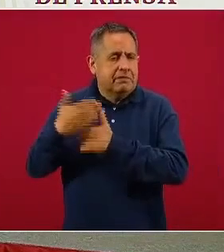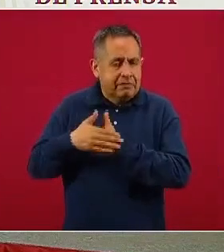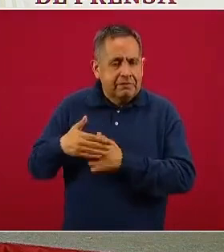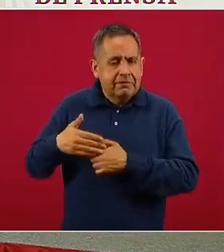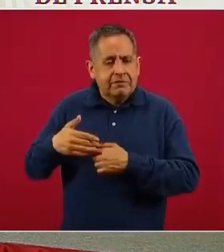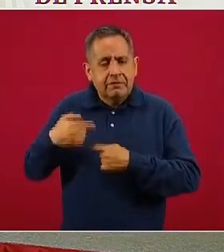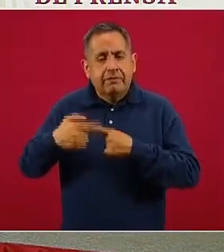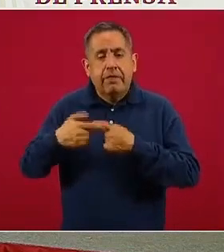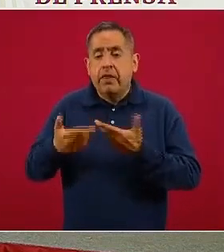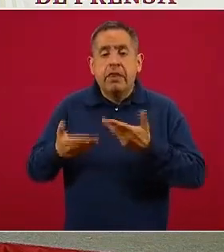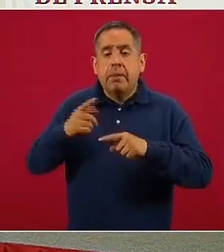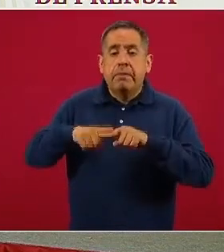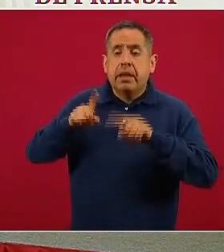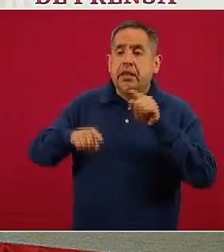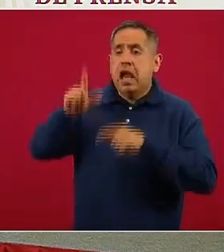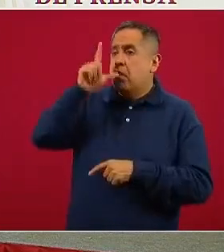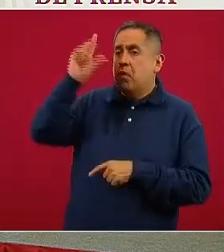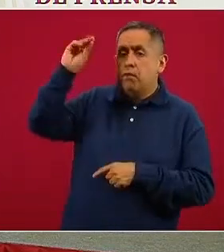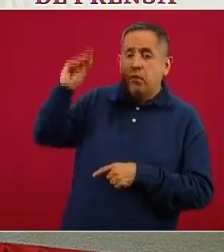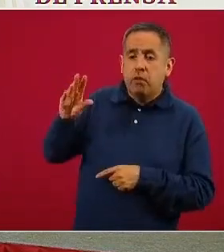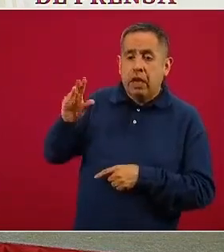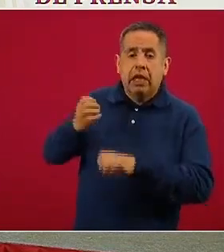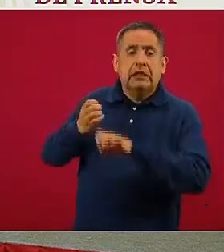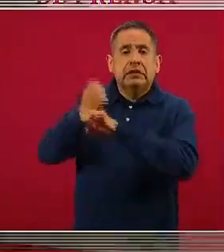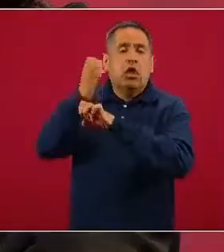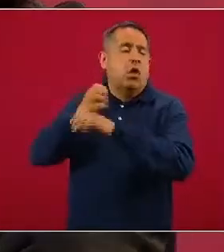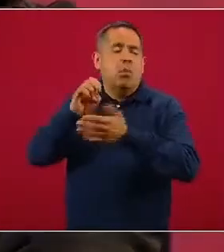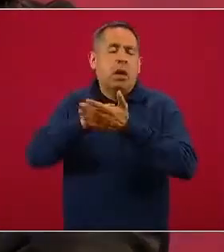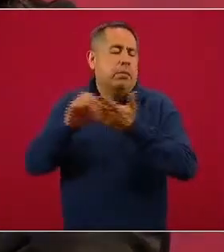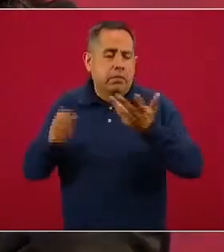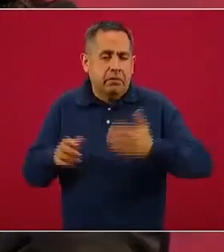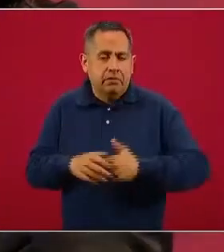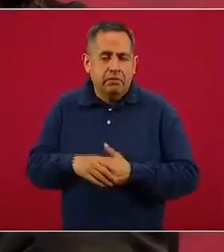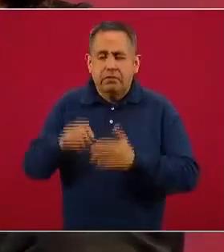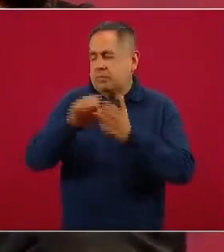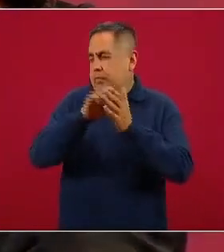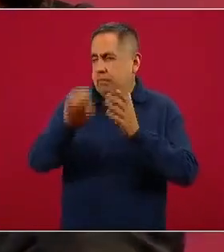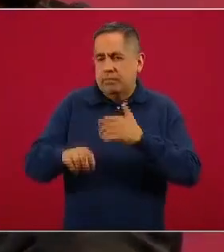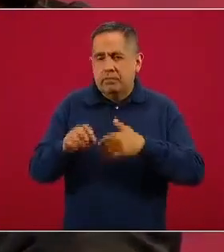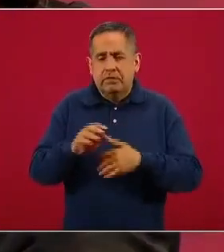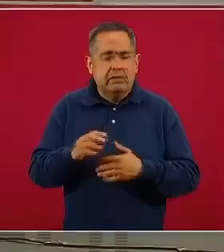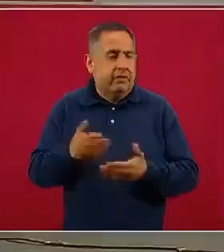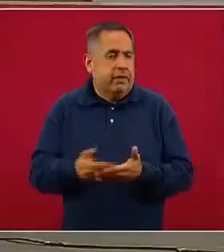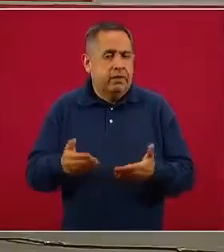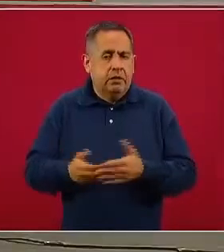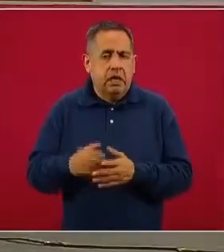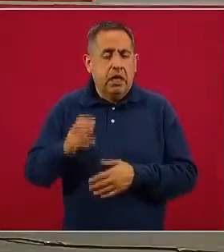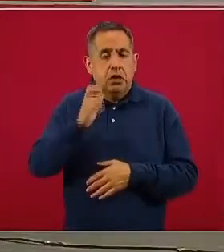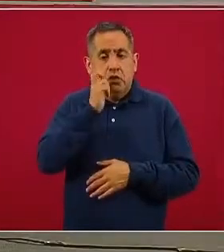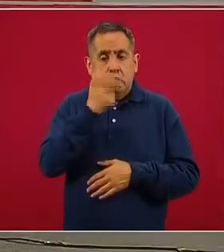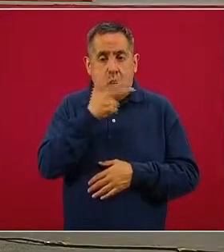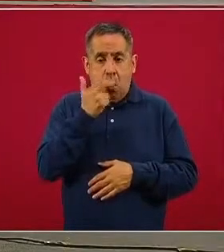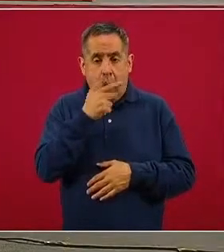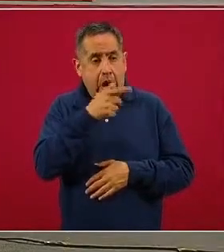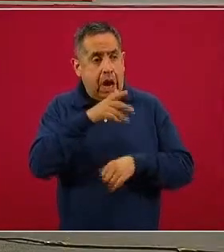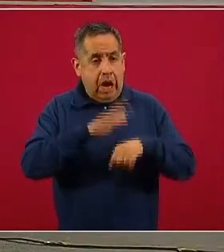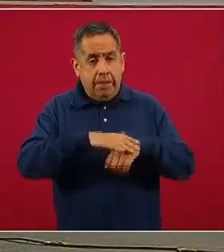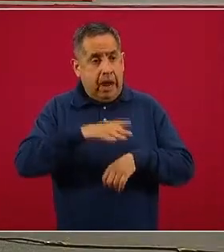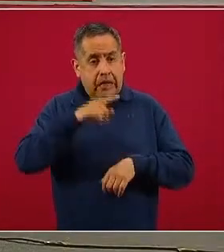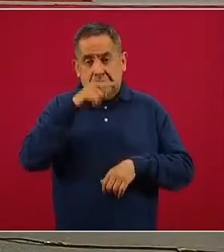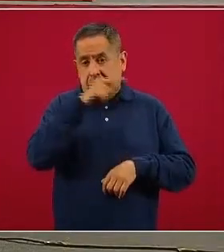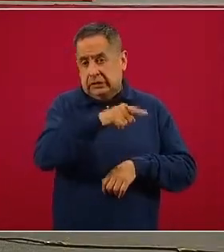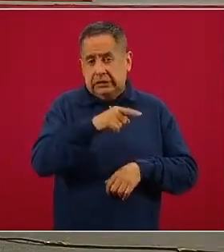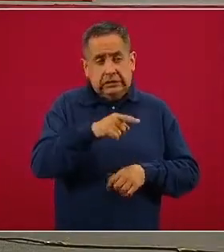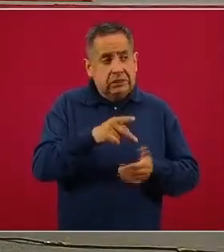de acuerdo al semáforo de la entidad federativa, ¿no? Si tenemos, vamos a poner el ejemplo de ahora en Chihuahua, donde tenemos